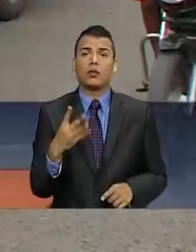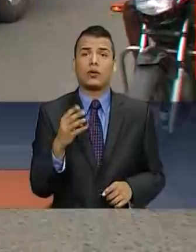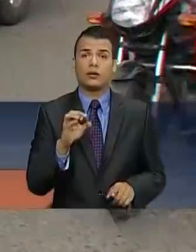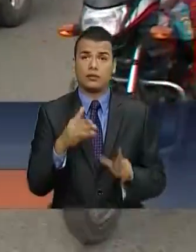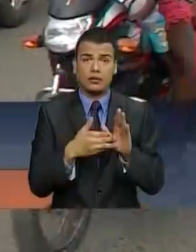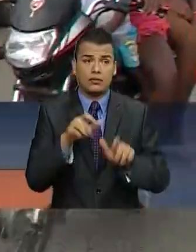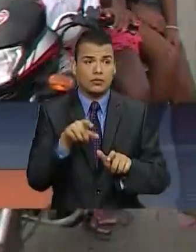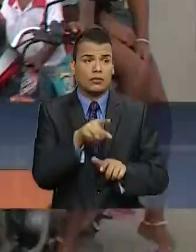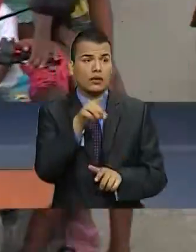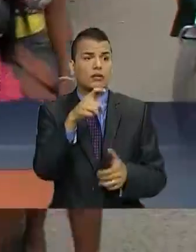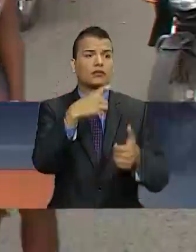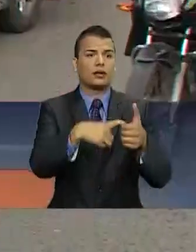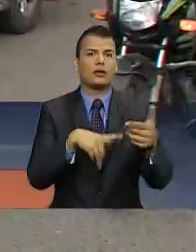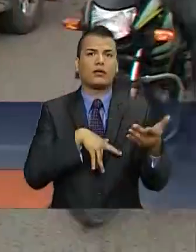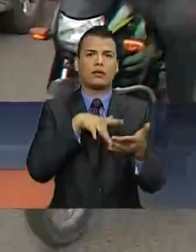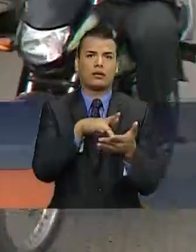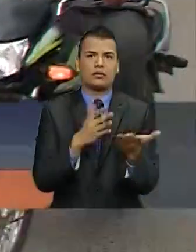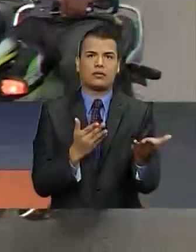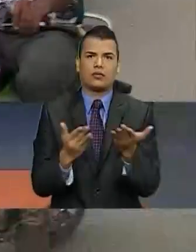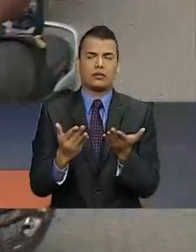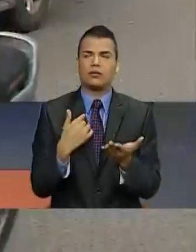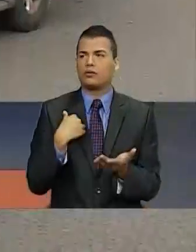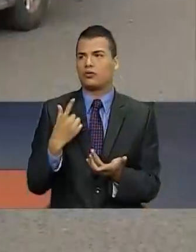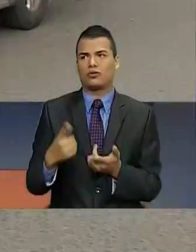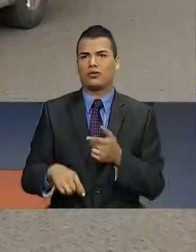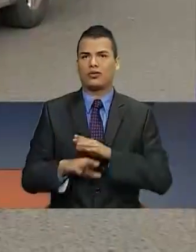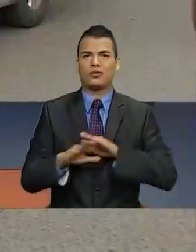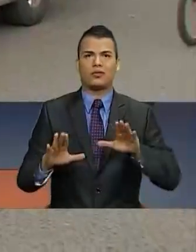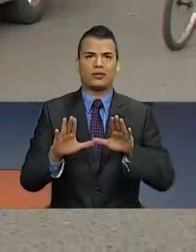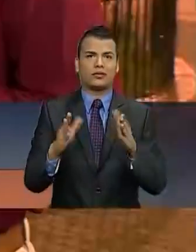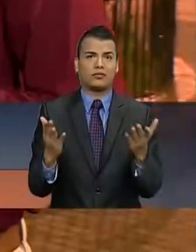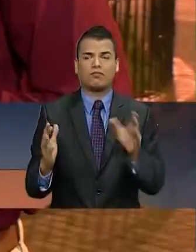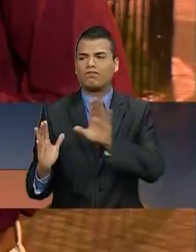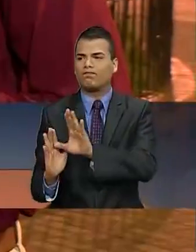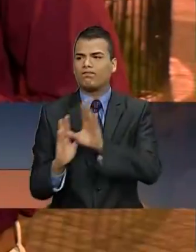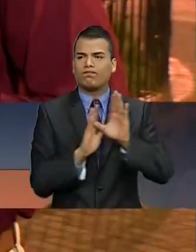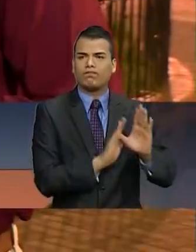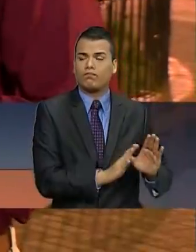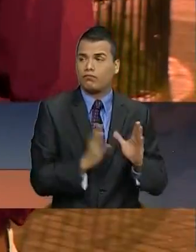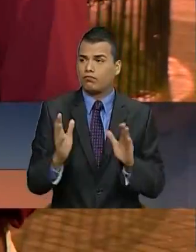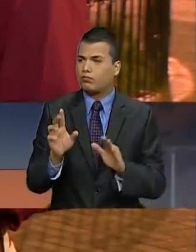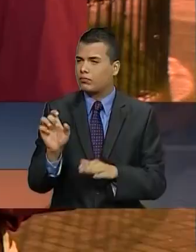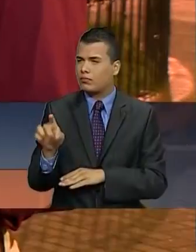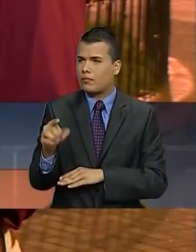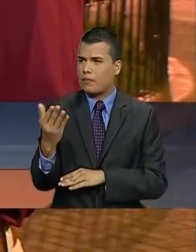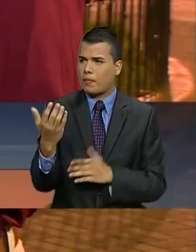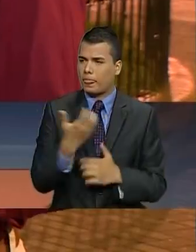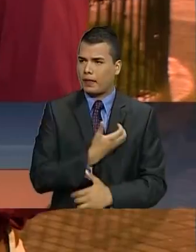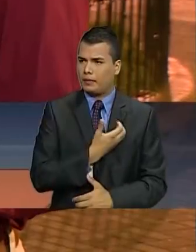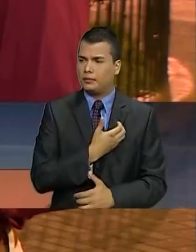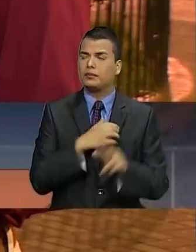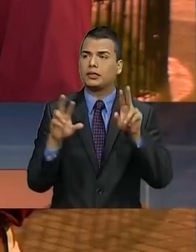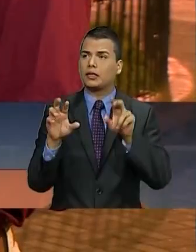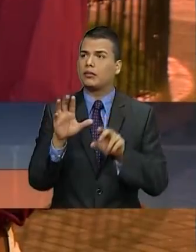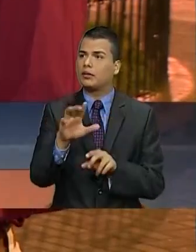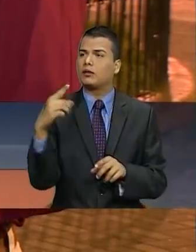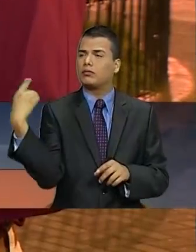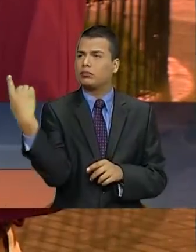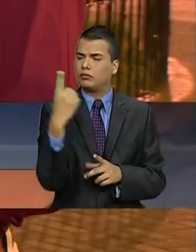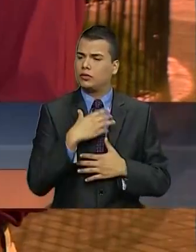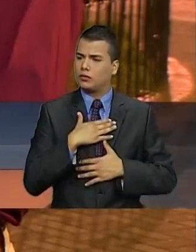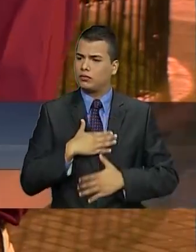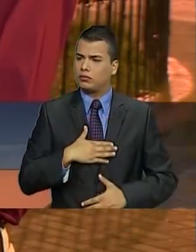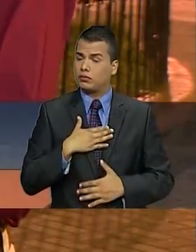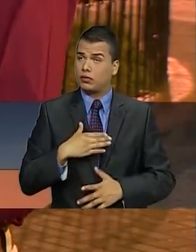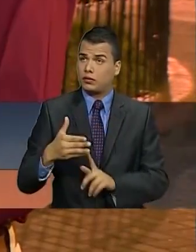también hacían uso de esta clínica. Pasando a otro tema, alcalde, el tema de la seguridad. Se han